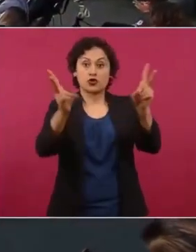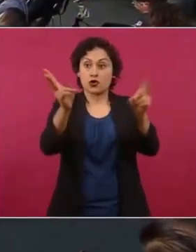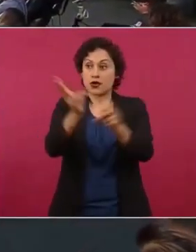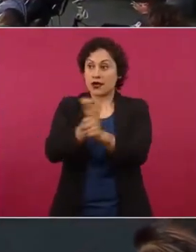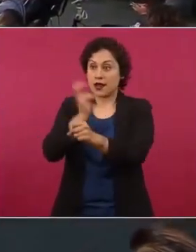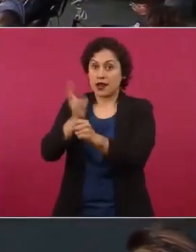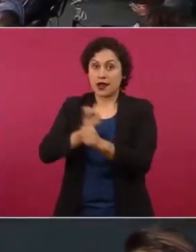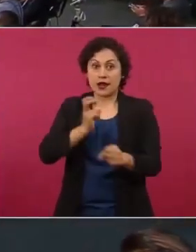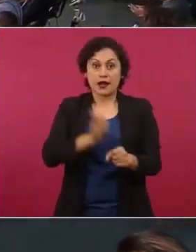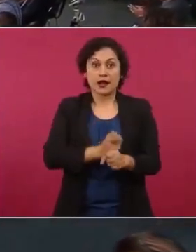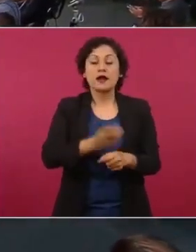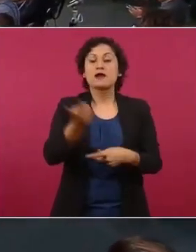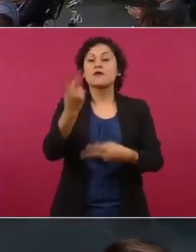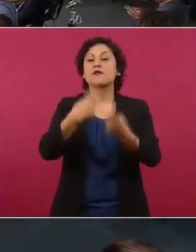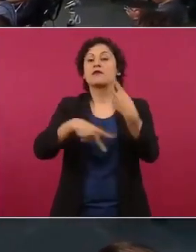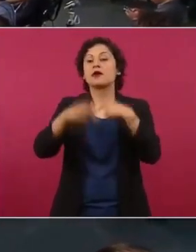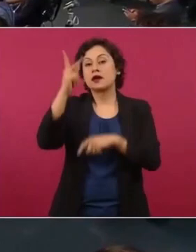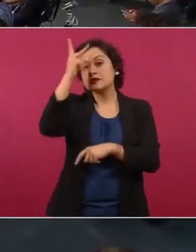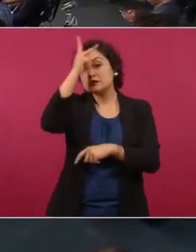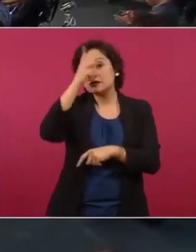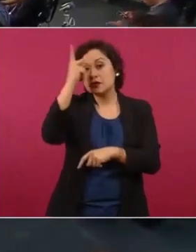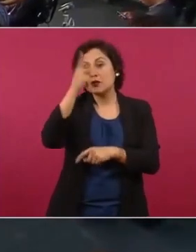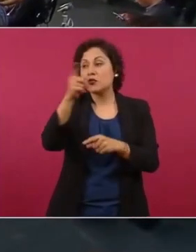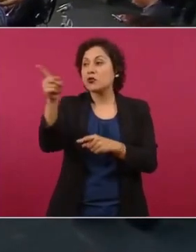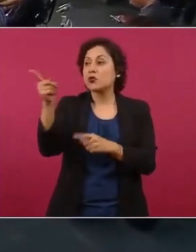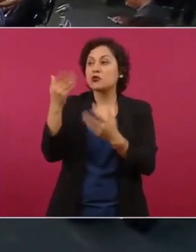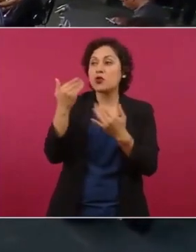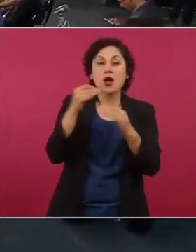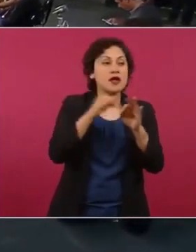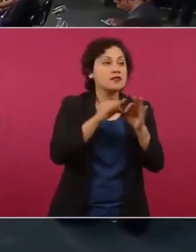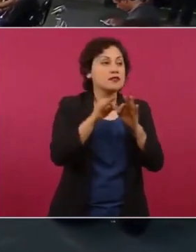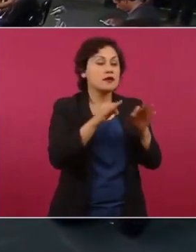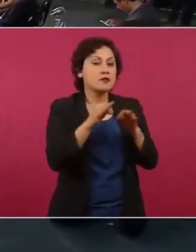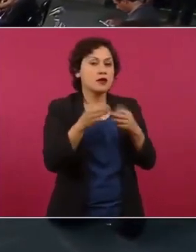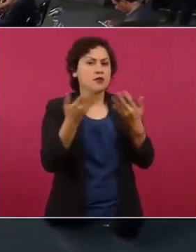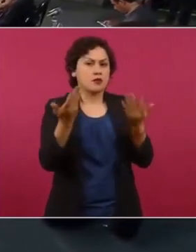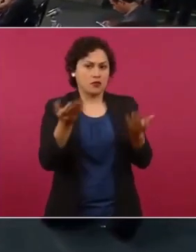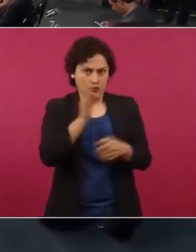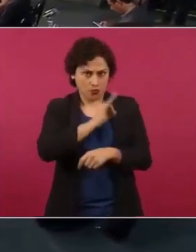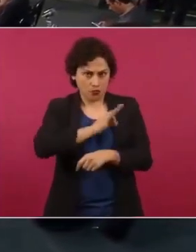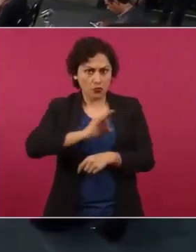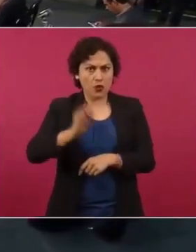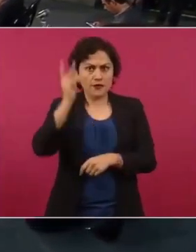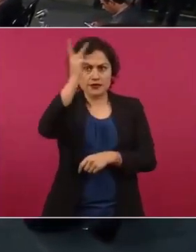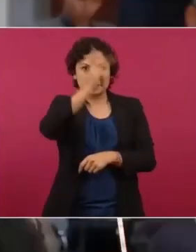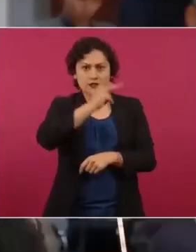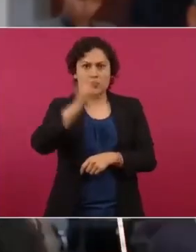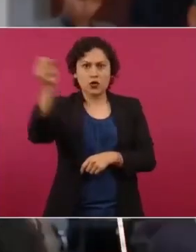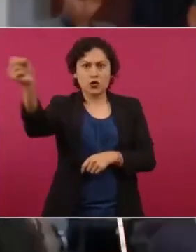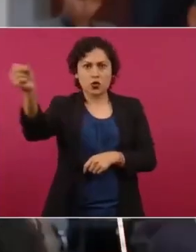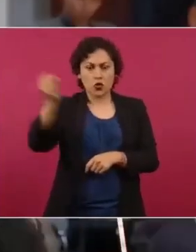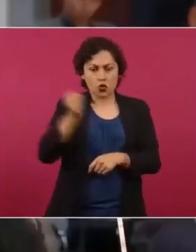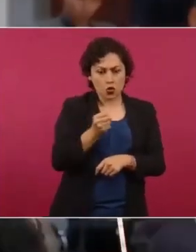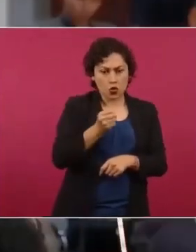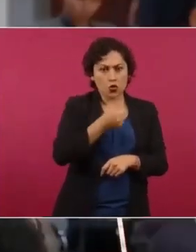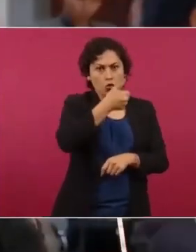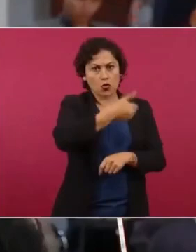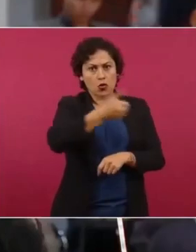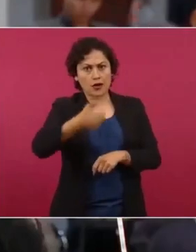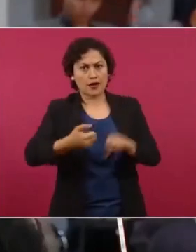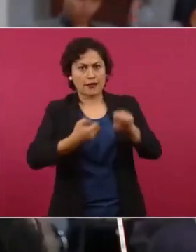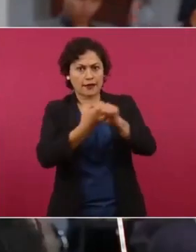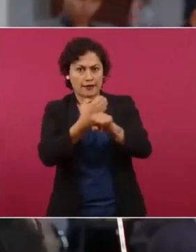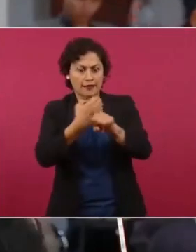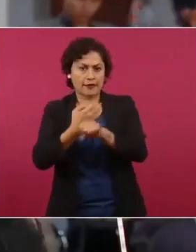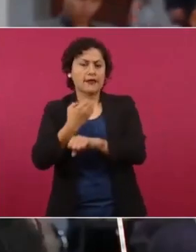y muchas psicólogas que no tienen trabajo y ver la manera de que cada escuela pudiera contar con un psicólogo. Digo, hay que tener algo de